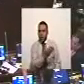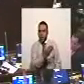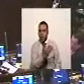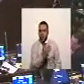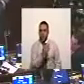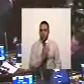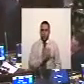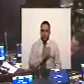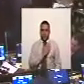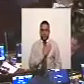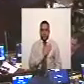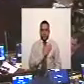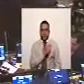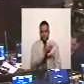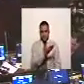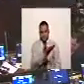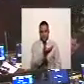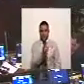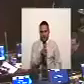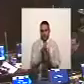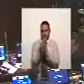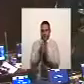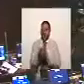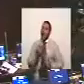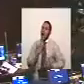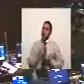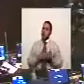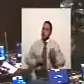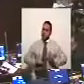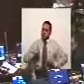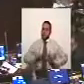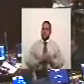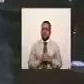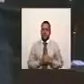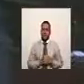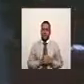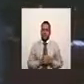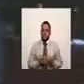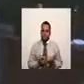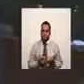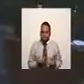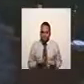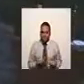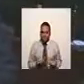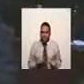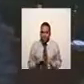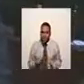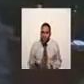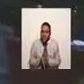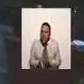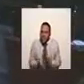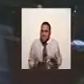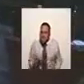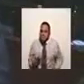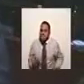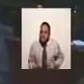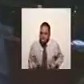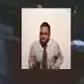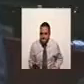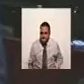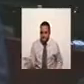Gracias, señor presidente. Nos quedamos cortos de palabras para lamentar